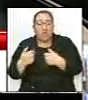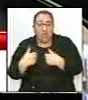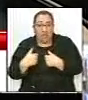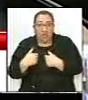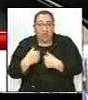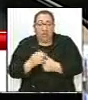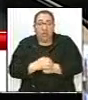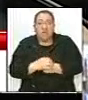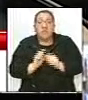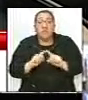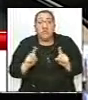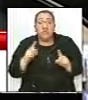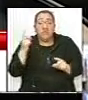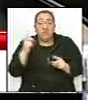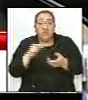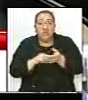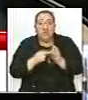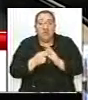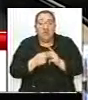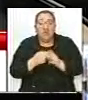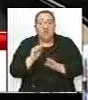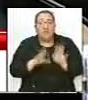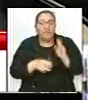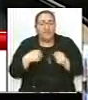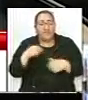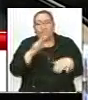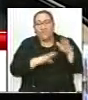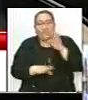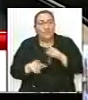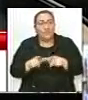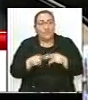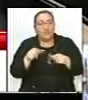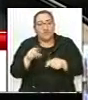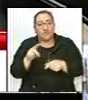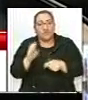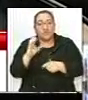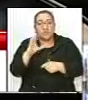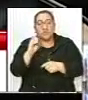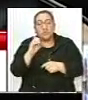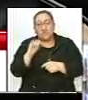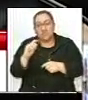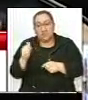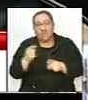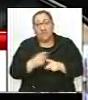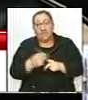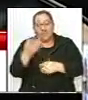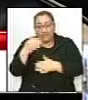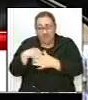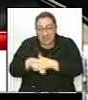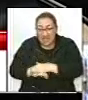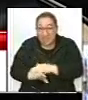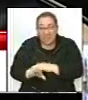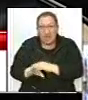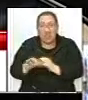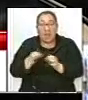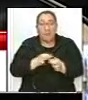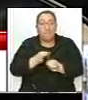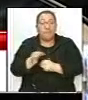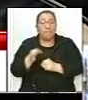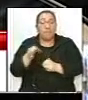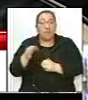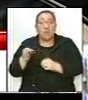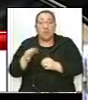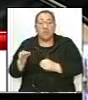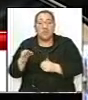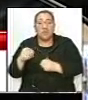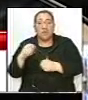todavía, no solamente porque a veces nos preocupamos de las zonas de costa, pero al interior del país, en todos estos